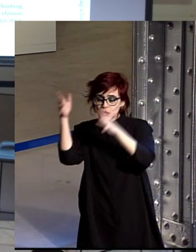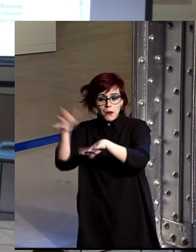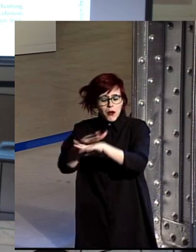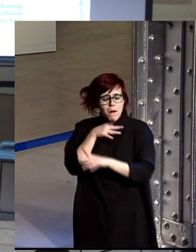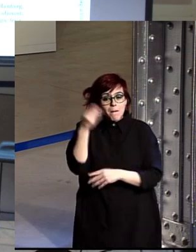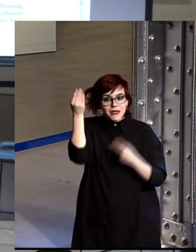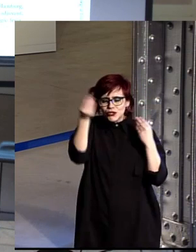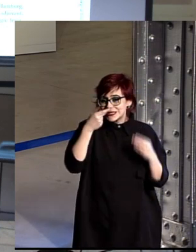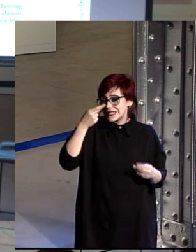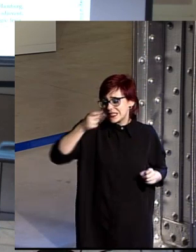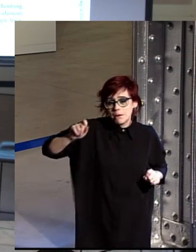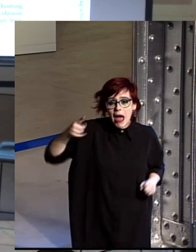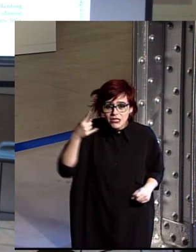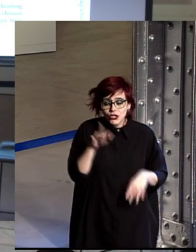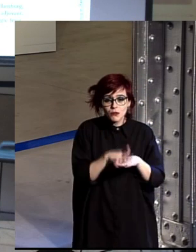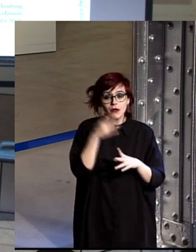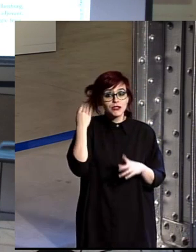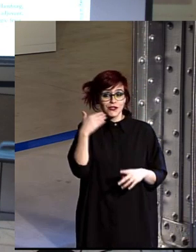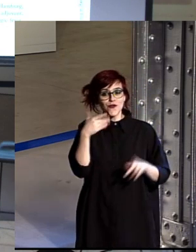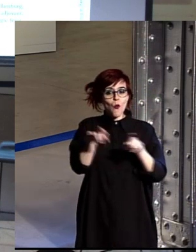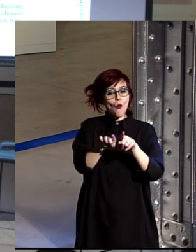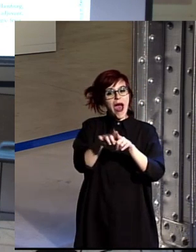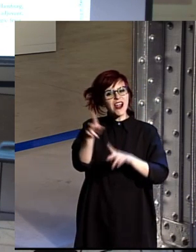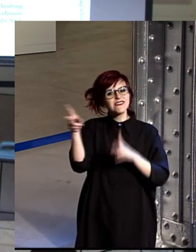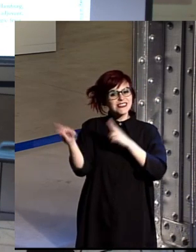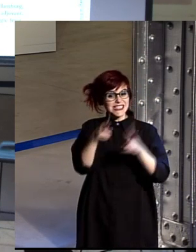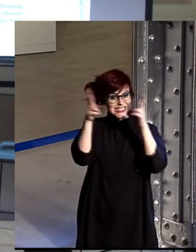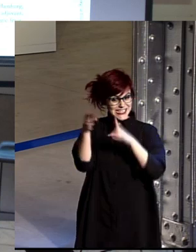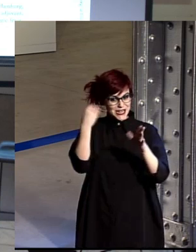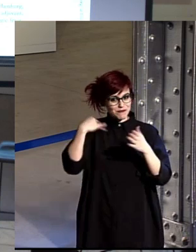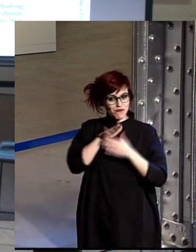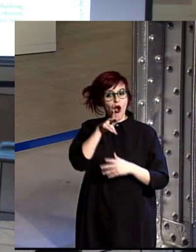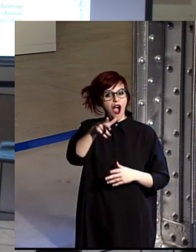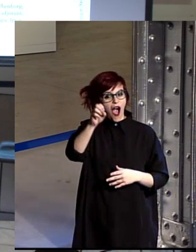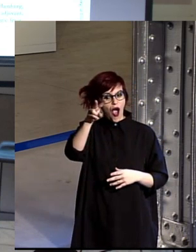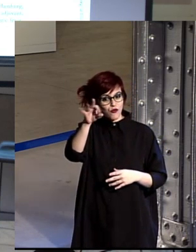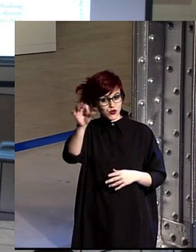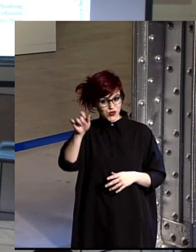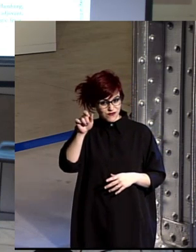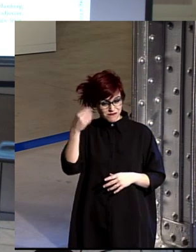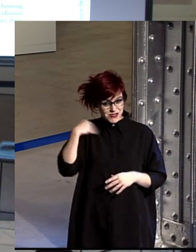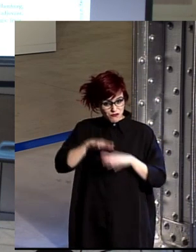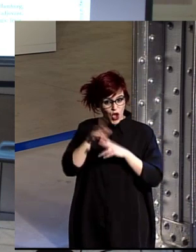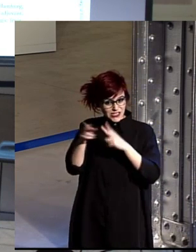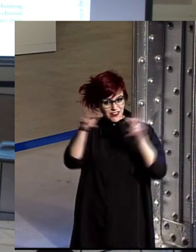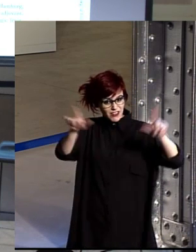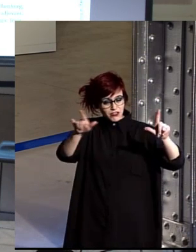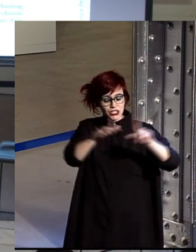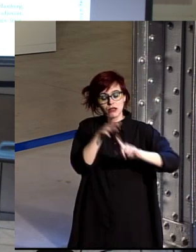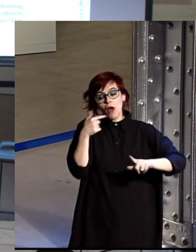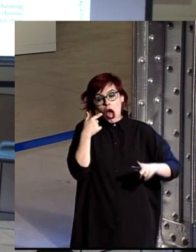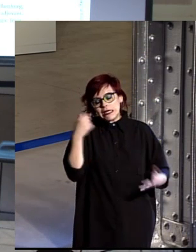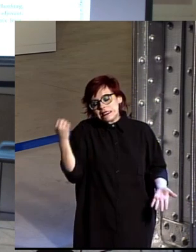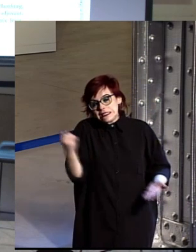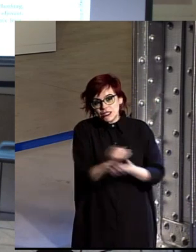interesante que he leído jamás. Porque es un capítulo de House, pero en paper. O sea, un chico empieza en una sala de un laboratorio, se atraviesa al